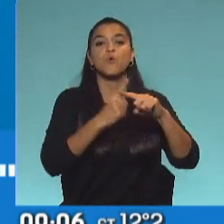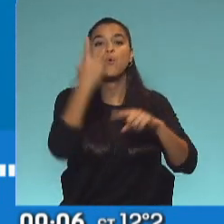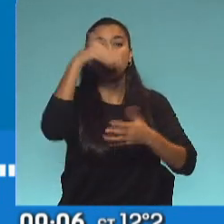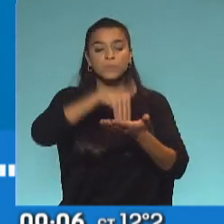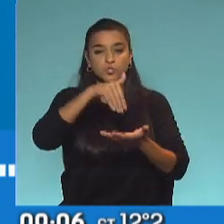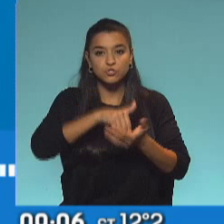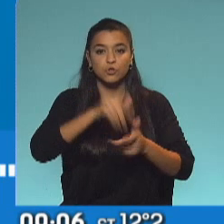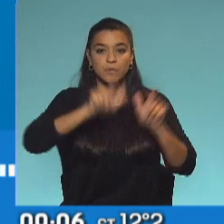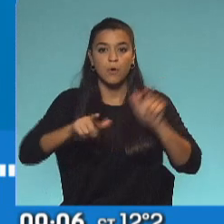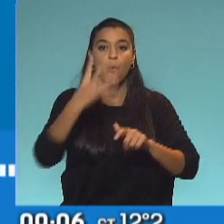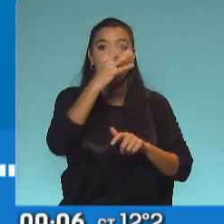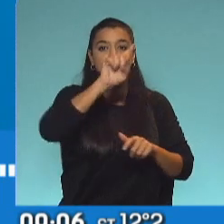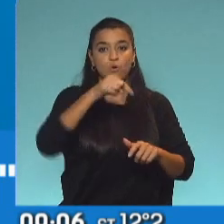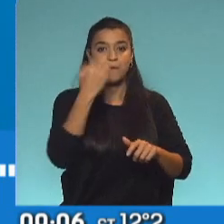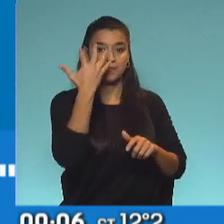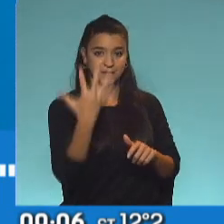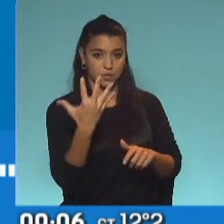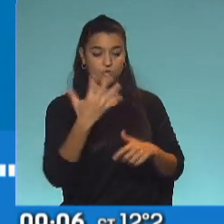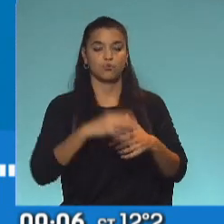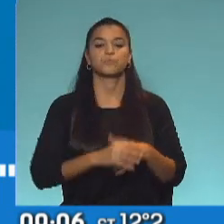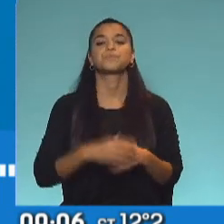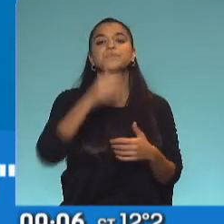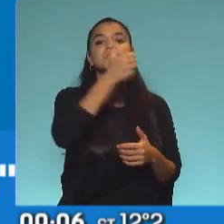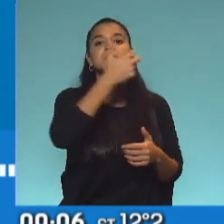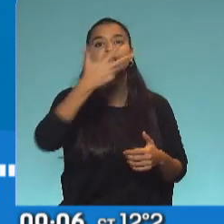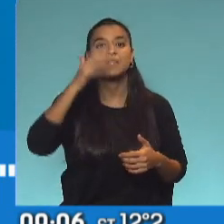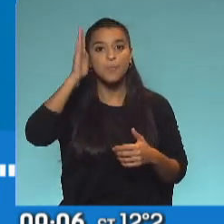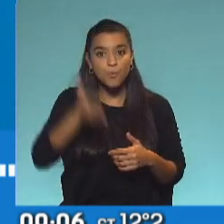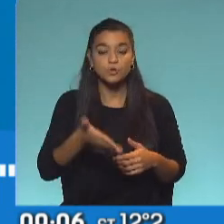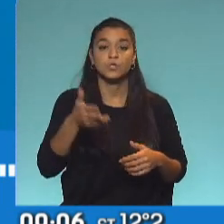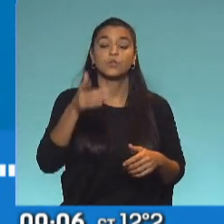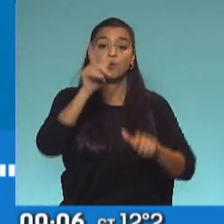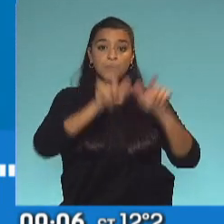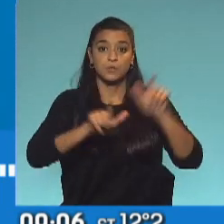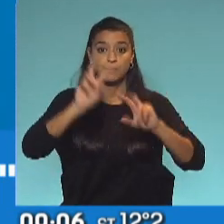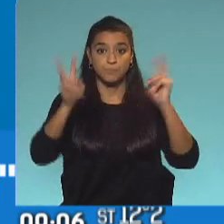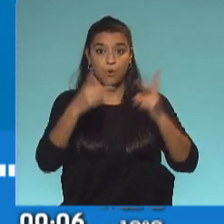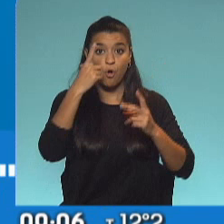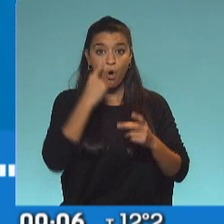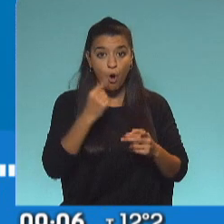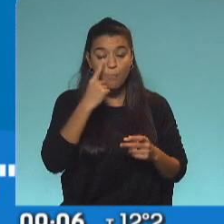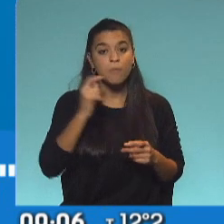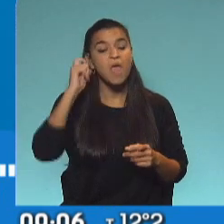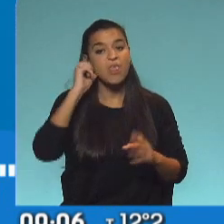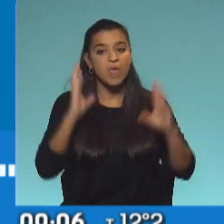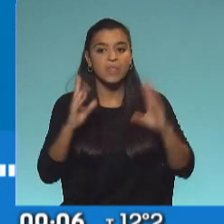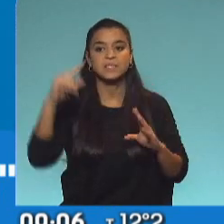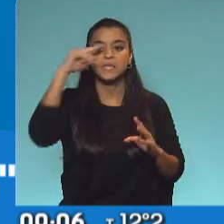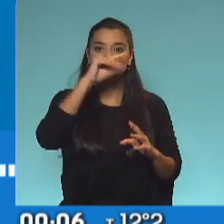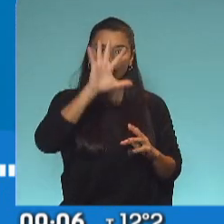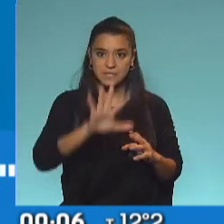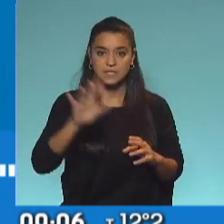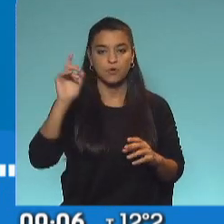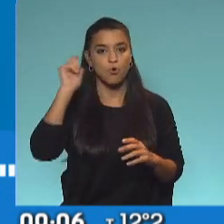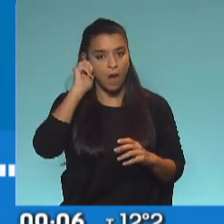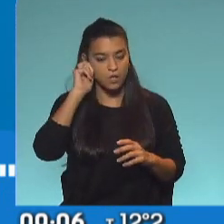del 45 el 63 por ciento de las personas fallecidas son varones y la edad promedio es de 75 años